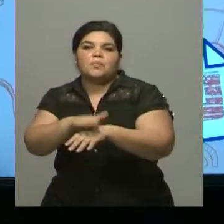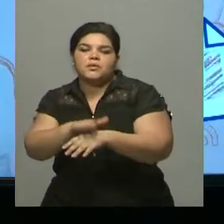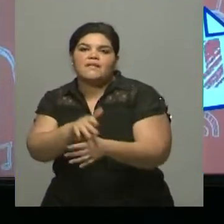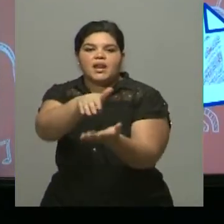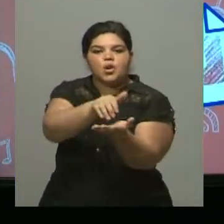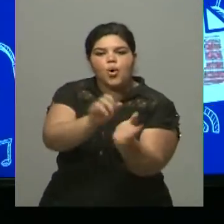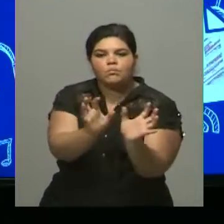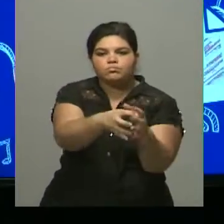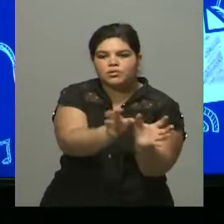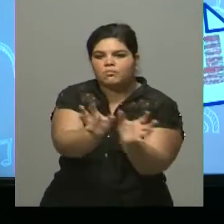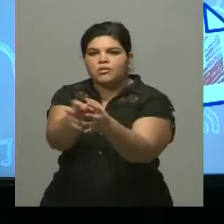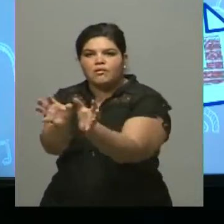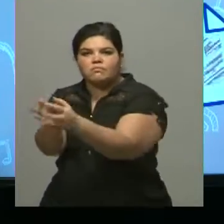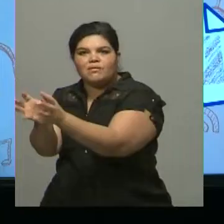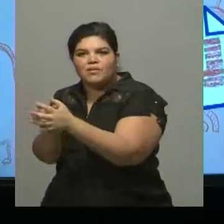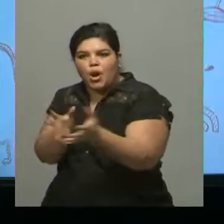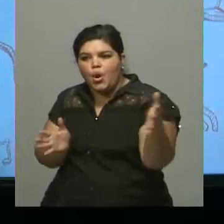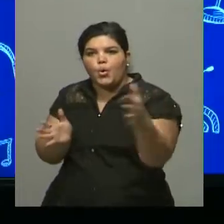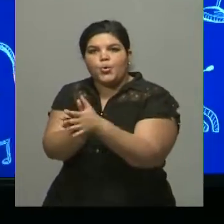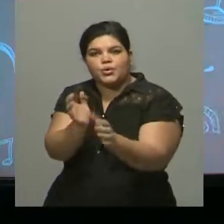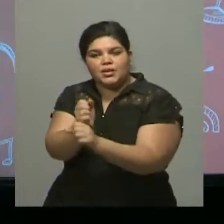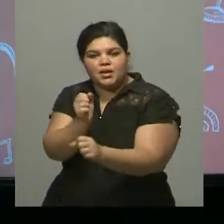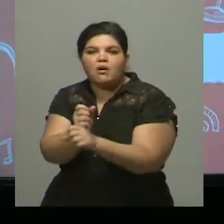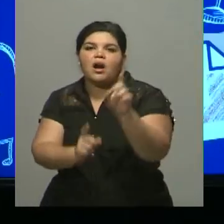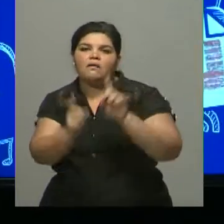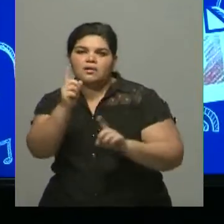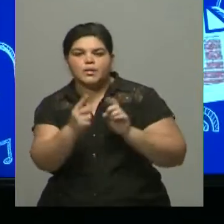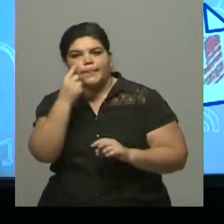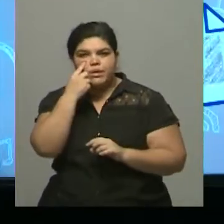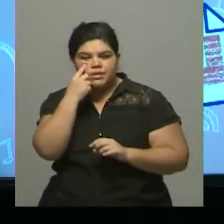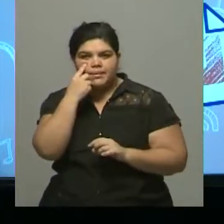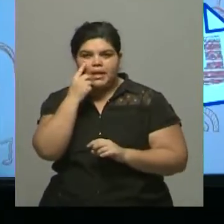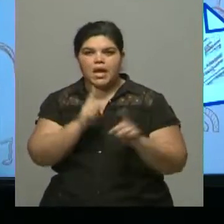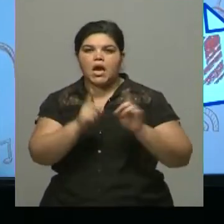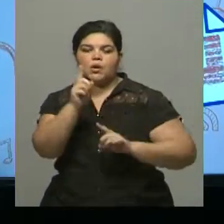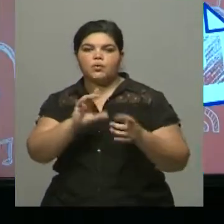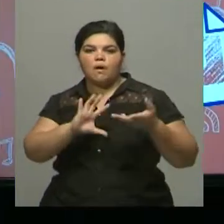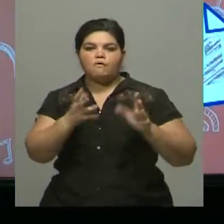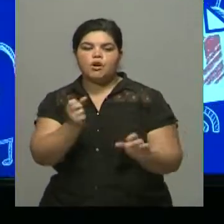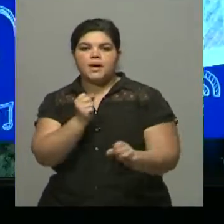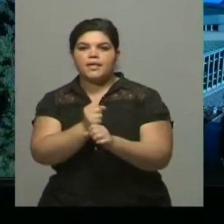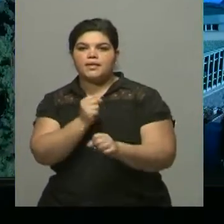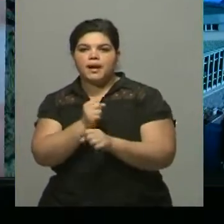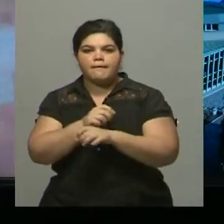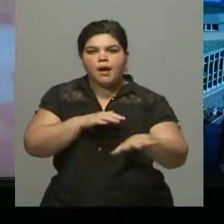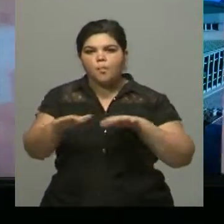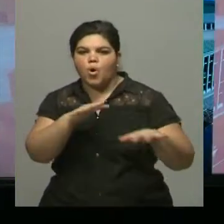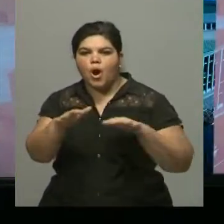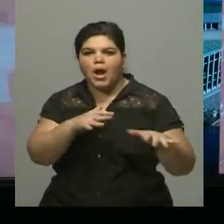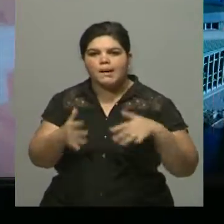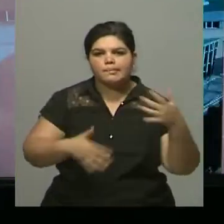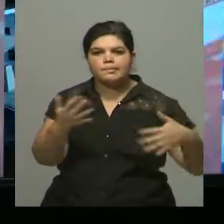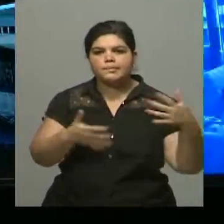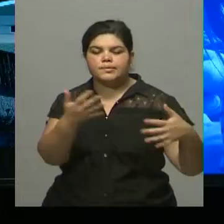de Trabajo de la Nación acá en Mendoza. Algunos municipios es cierto que por ahí tienen más prepotencia de trabajo, son más inquietos para usar